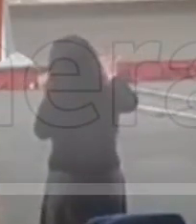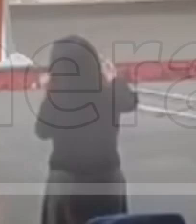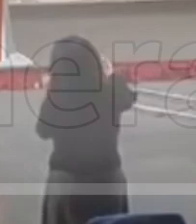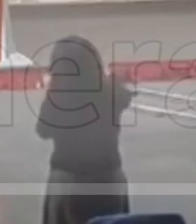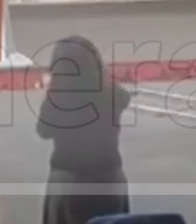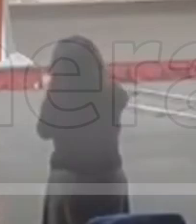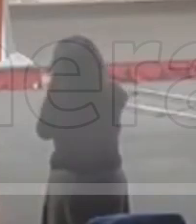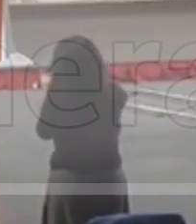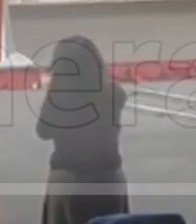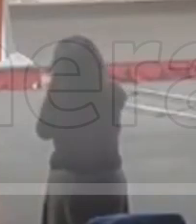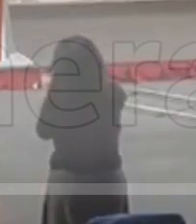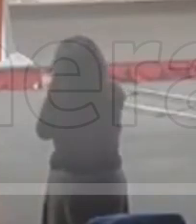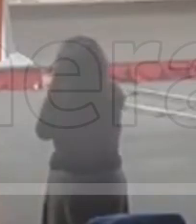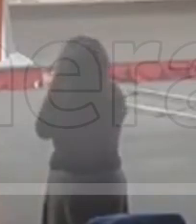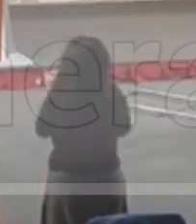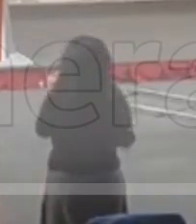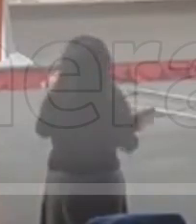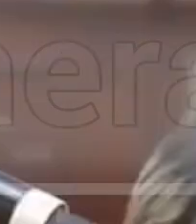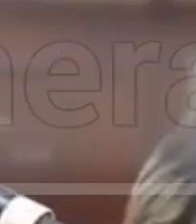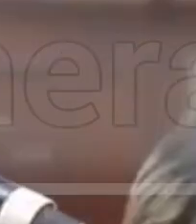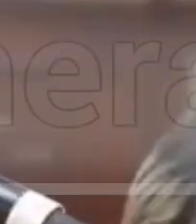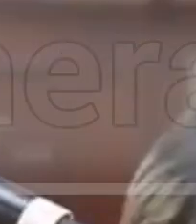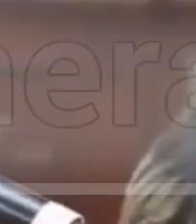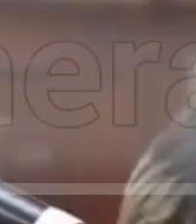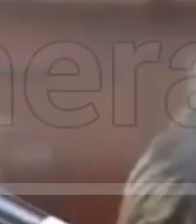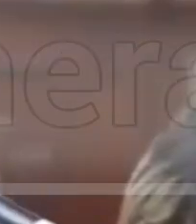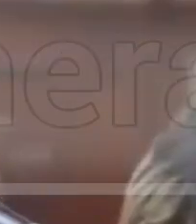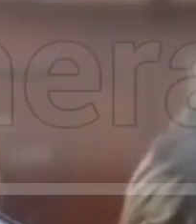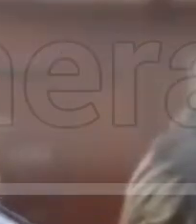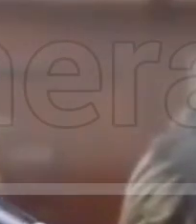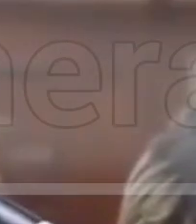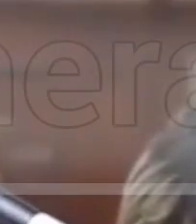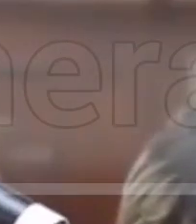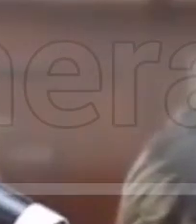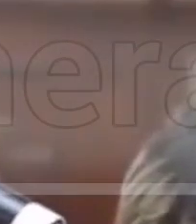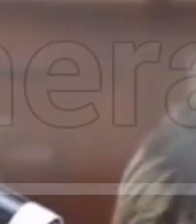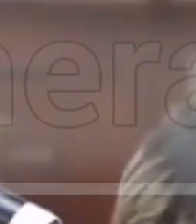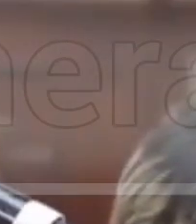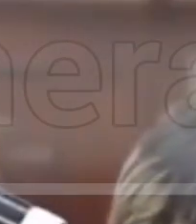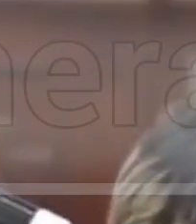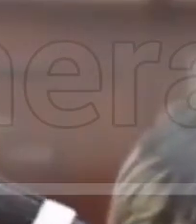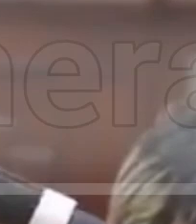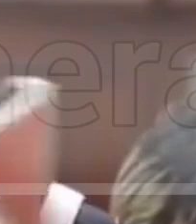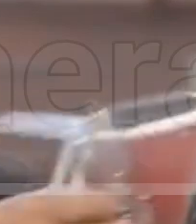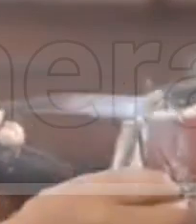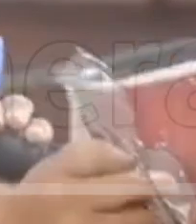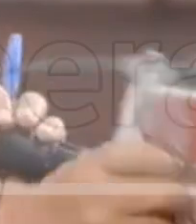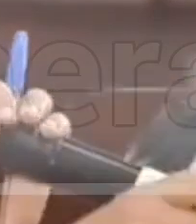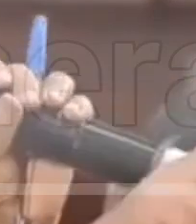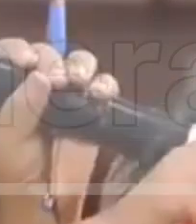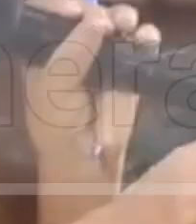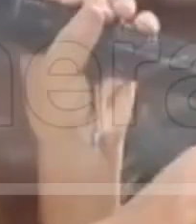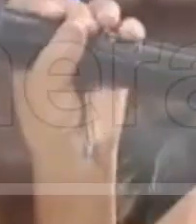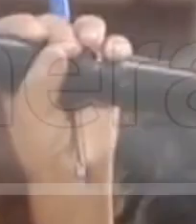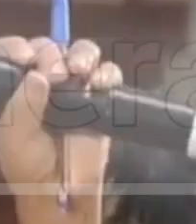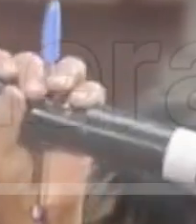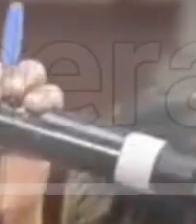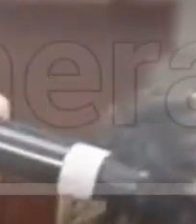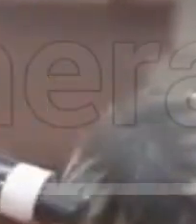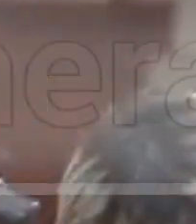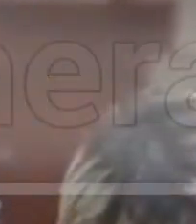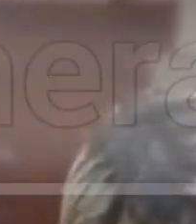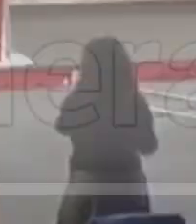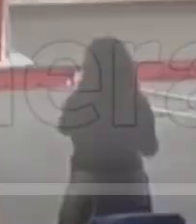y como la pobreza en este gobierno ya se redujo y hay más de 46 millones de mexicanos